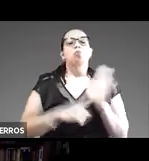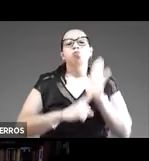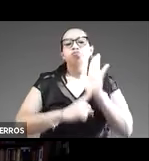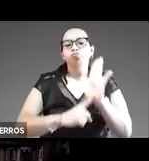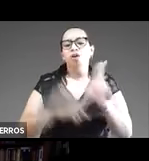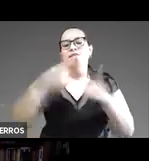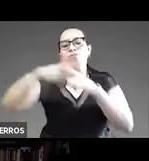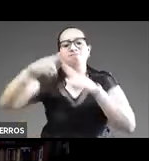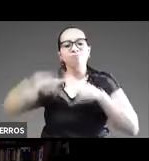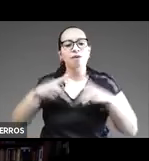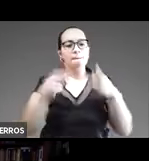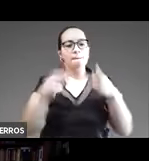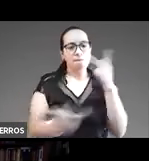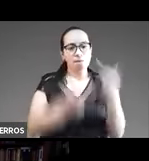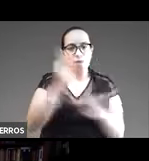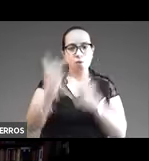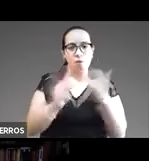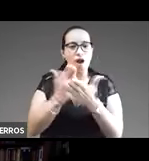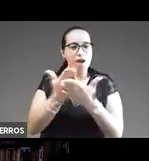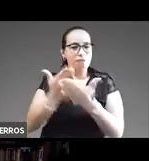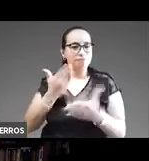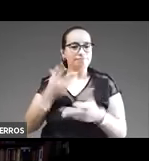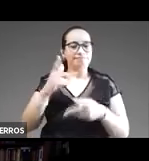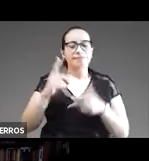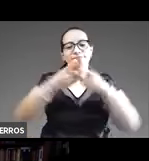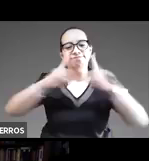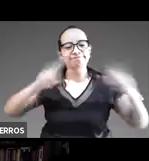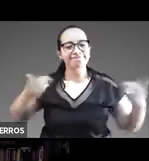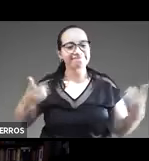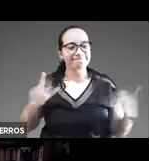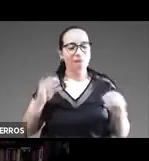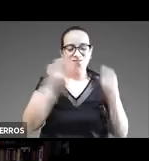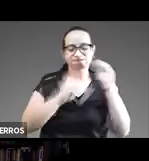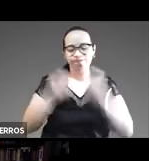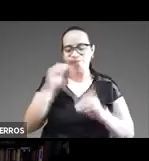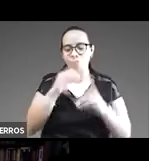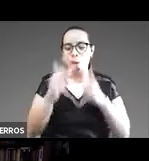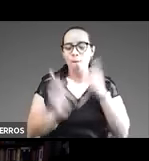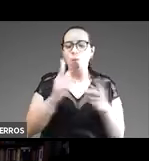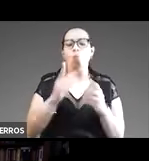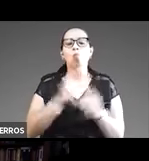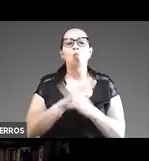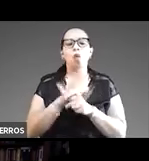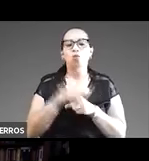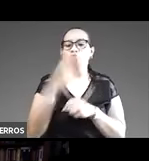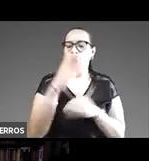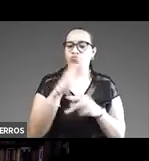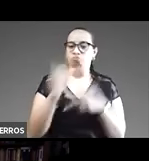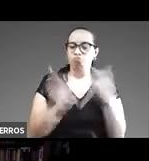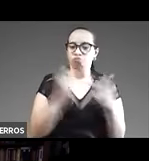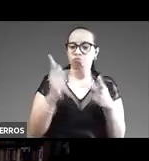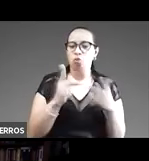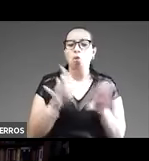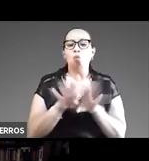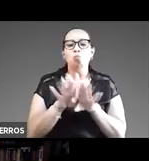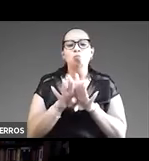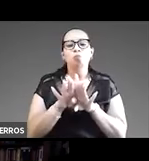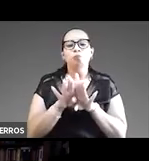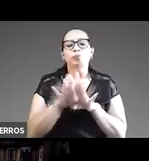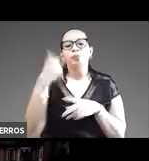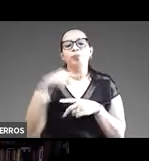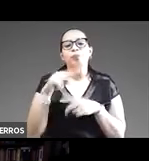hemos desarrollado antes de esta sesión. Son un par de preguntas como muy introductorias